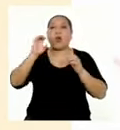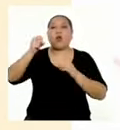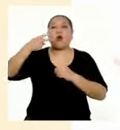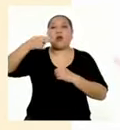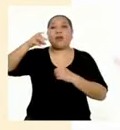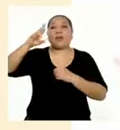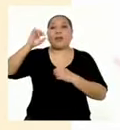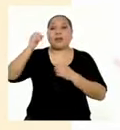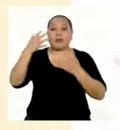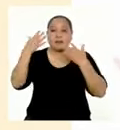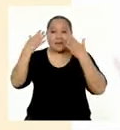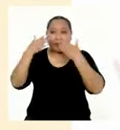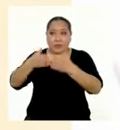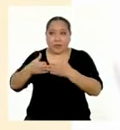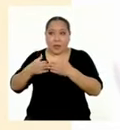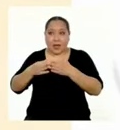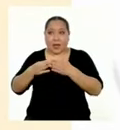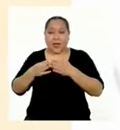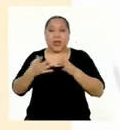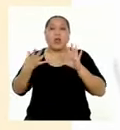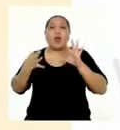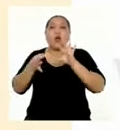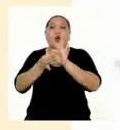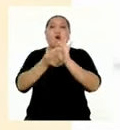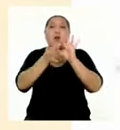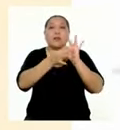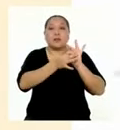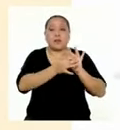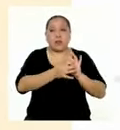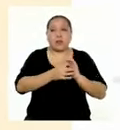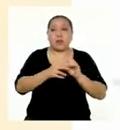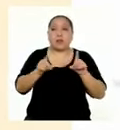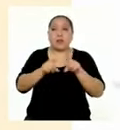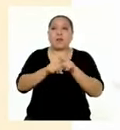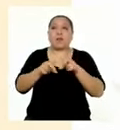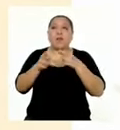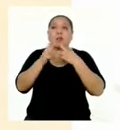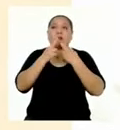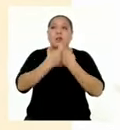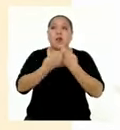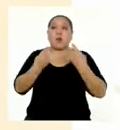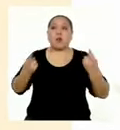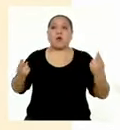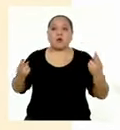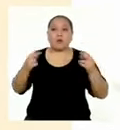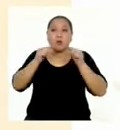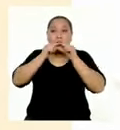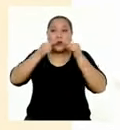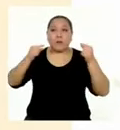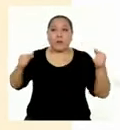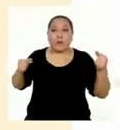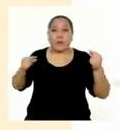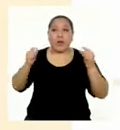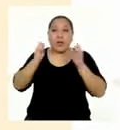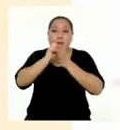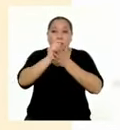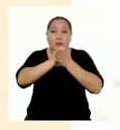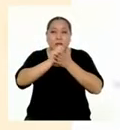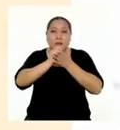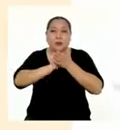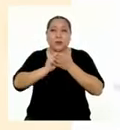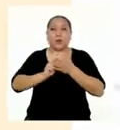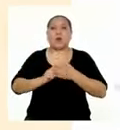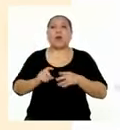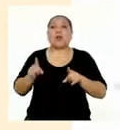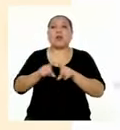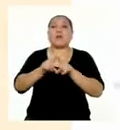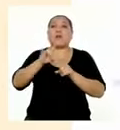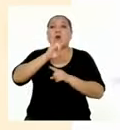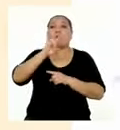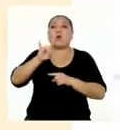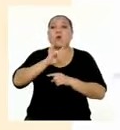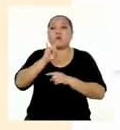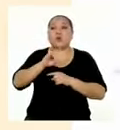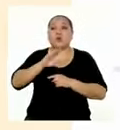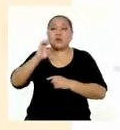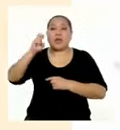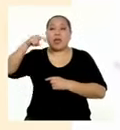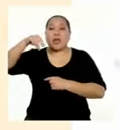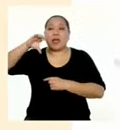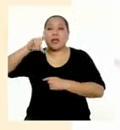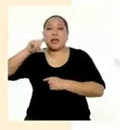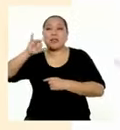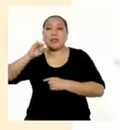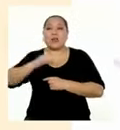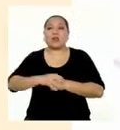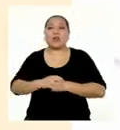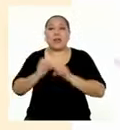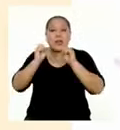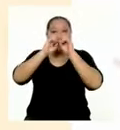de recursos gramaticales y ortográficos, así como el uso de pronombres enclíticos y, finalmente, el subcriterio de claridad y